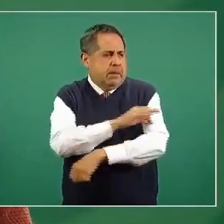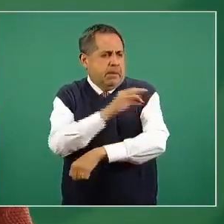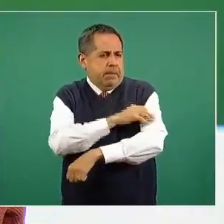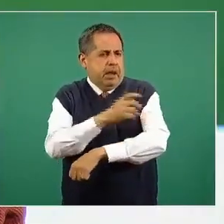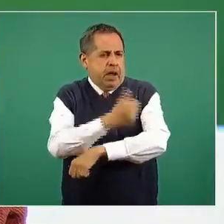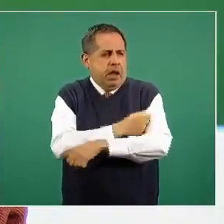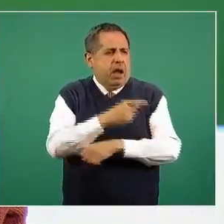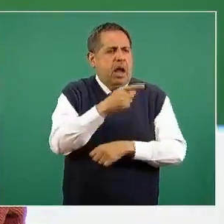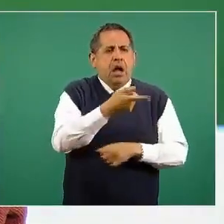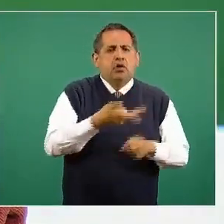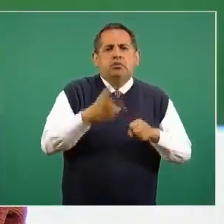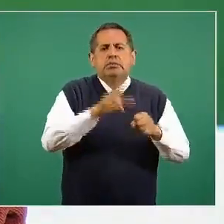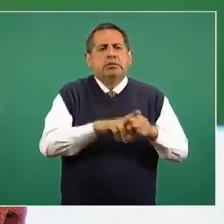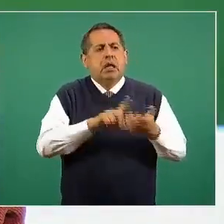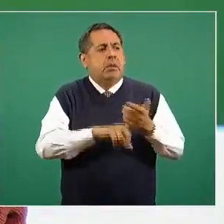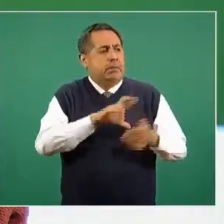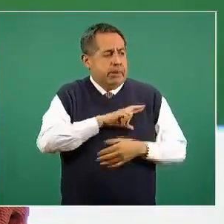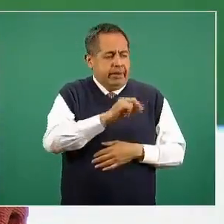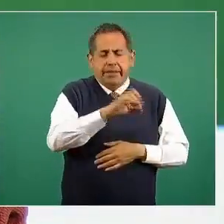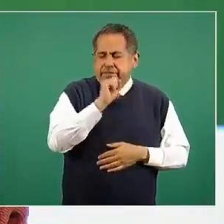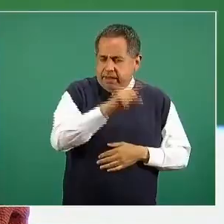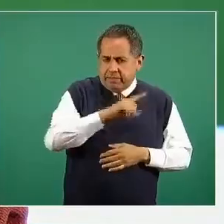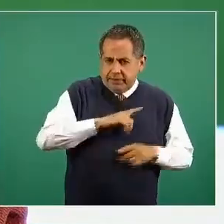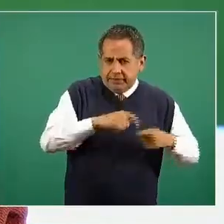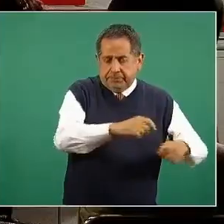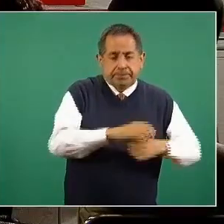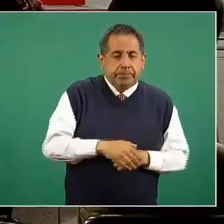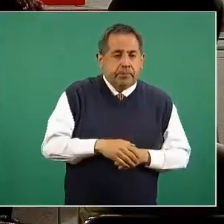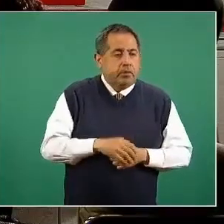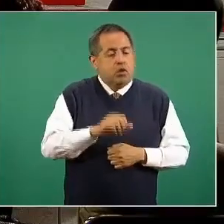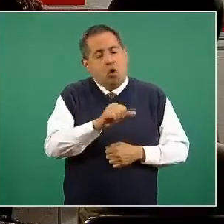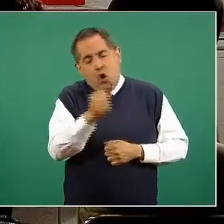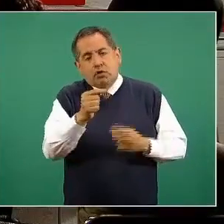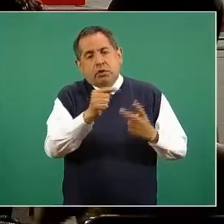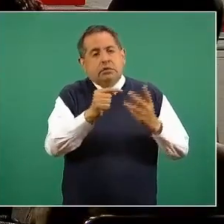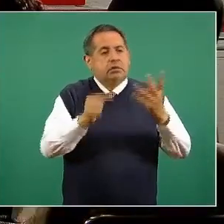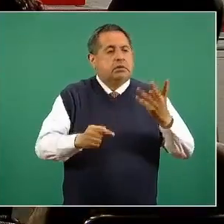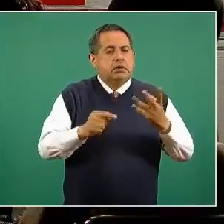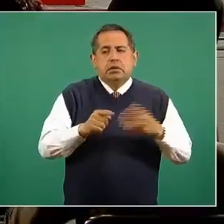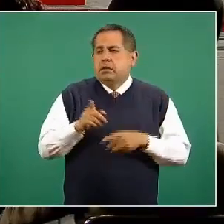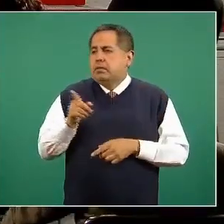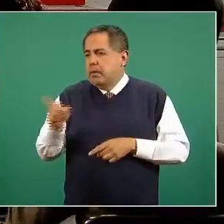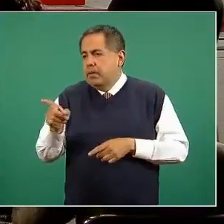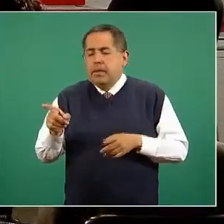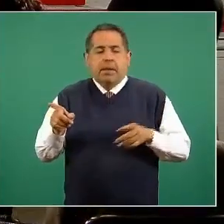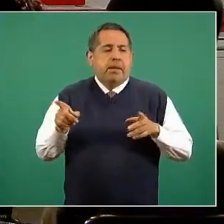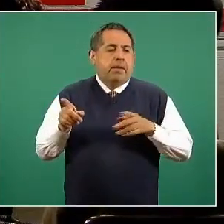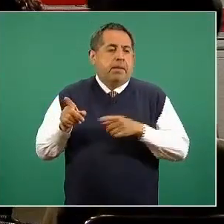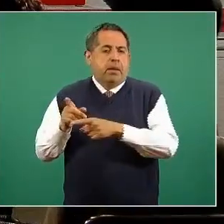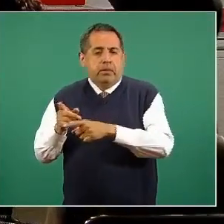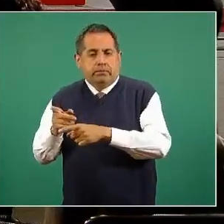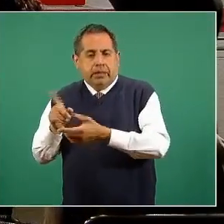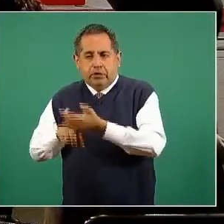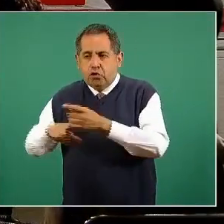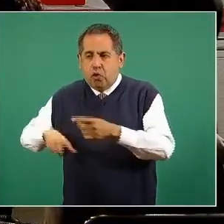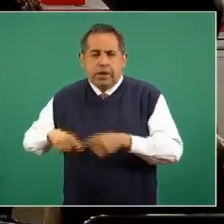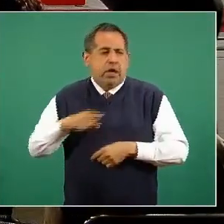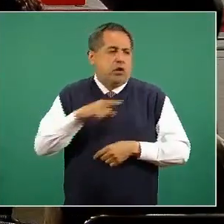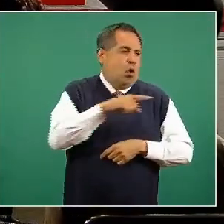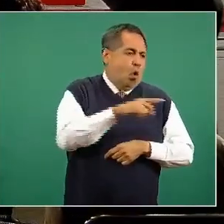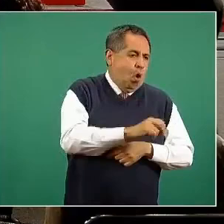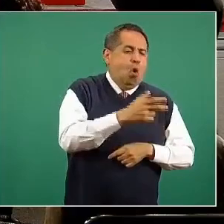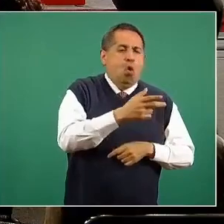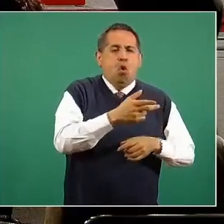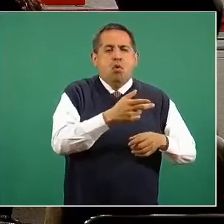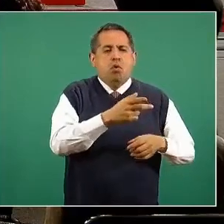unidades privadas que atienden COVID. El resto del personal de salud, tanto en el sector público como el privado, también será vacunado,